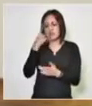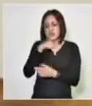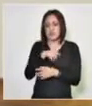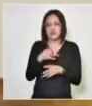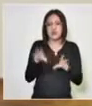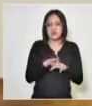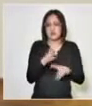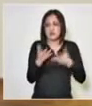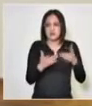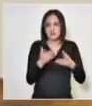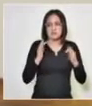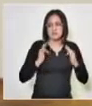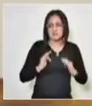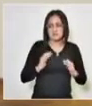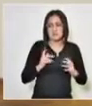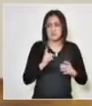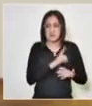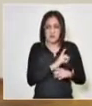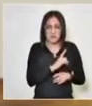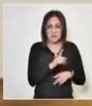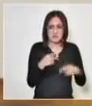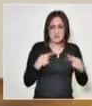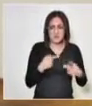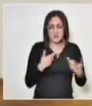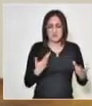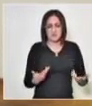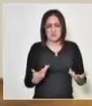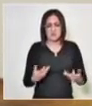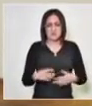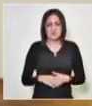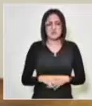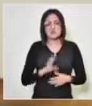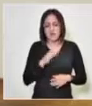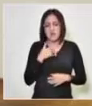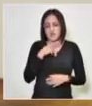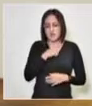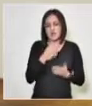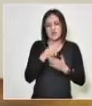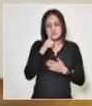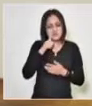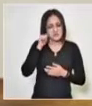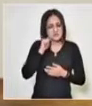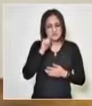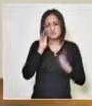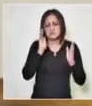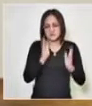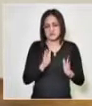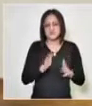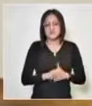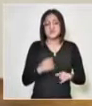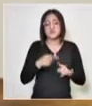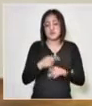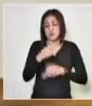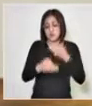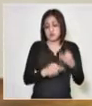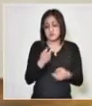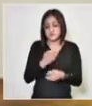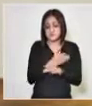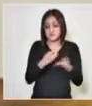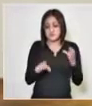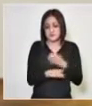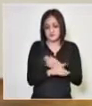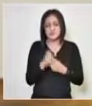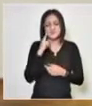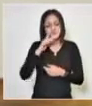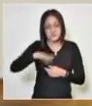desorientar y para satisfacerse si ya lo instruimos desde ayer de que todas esas cosas se